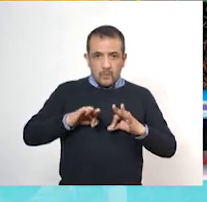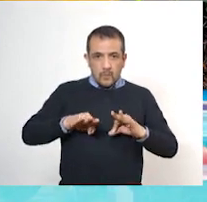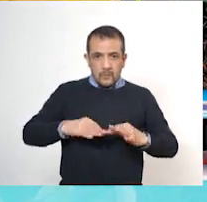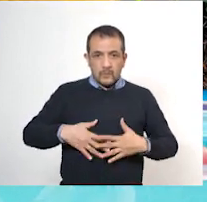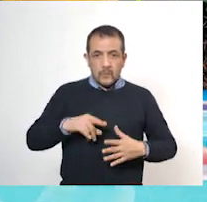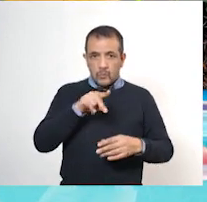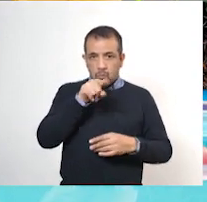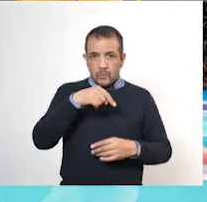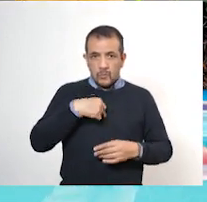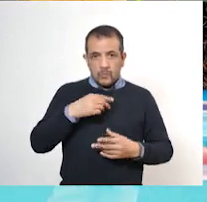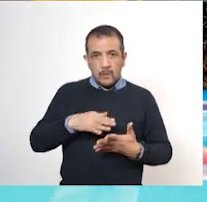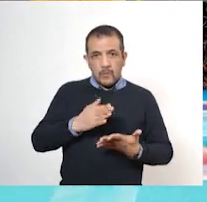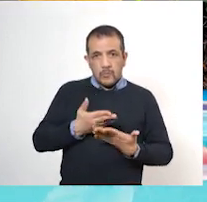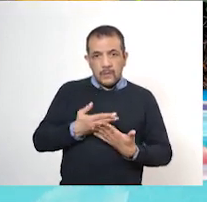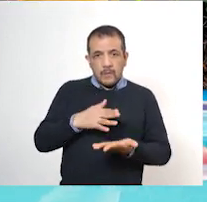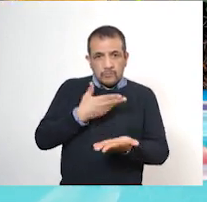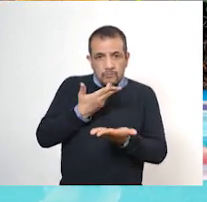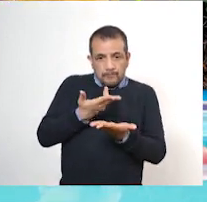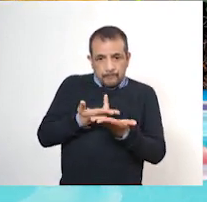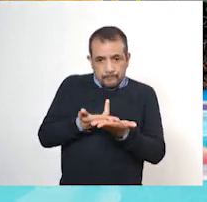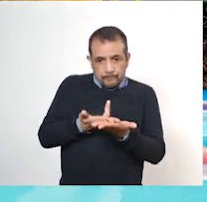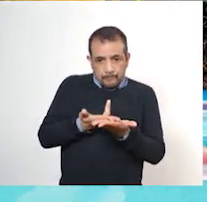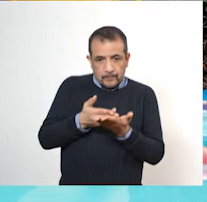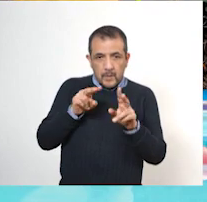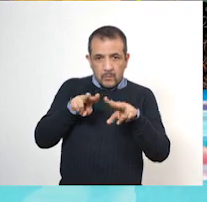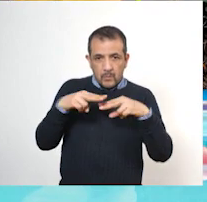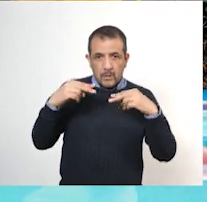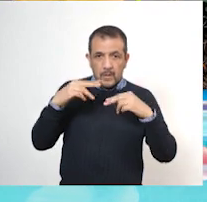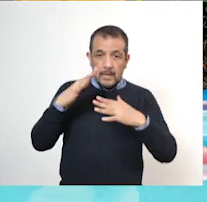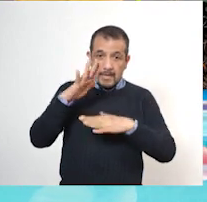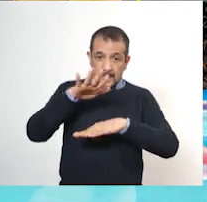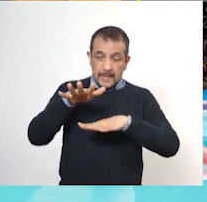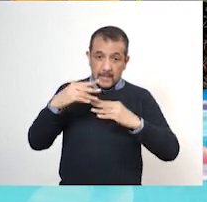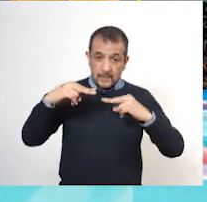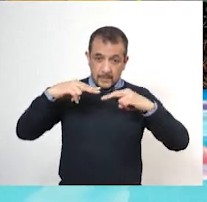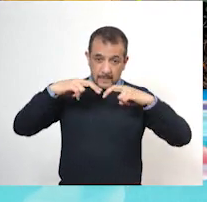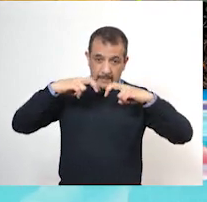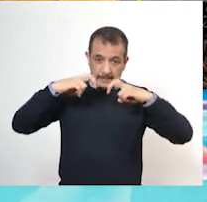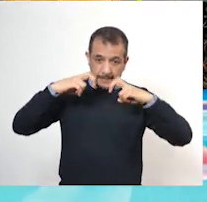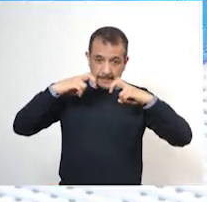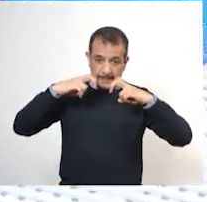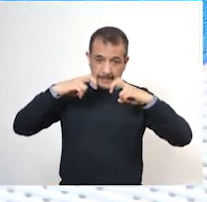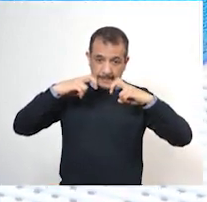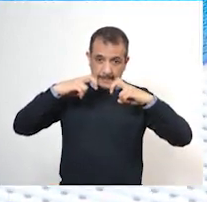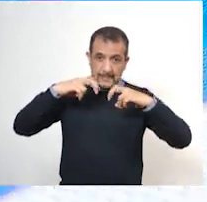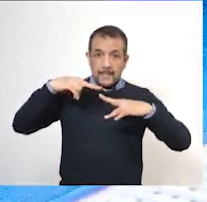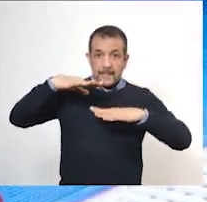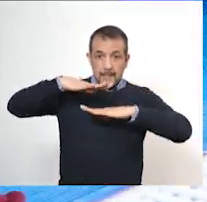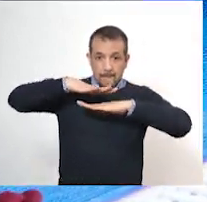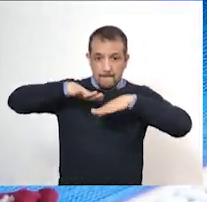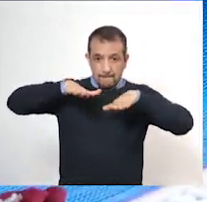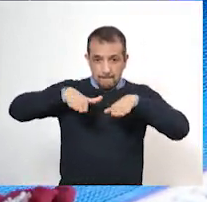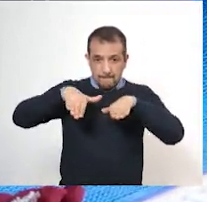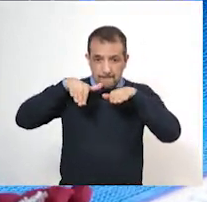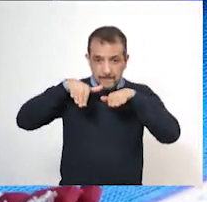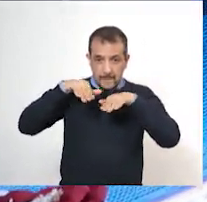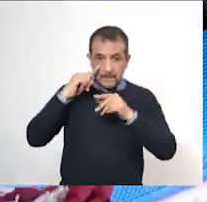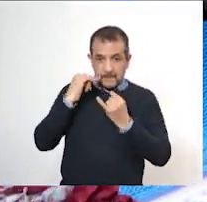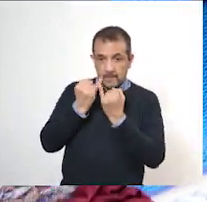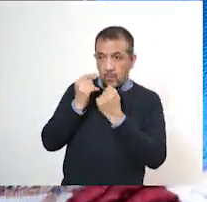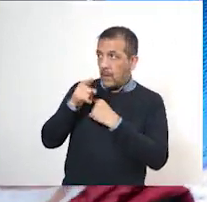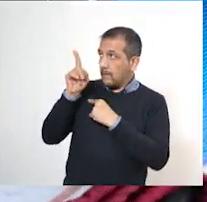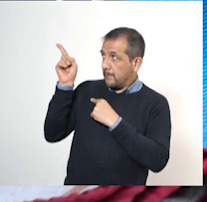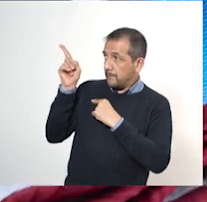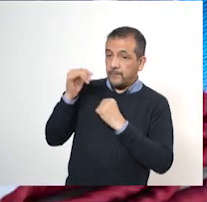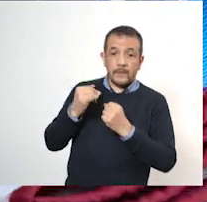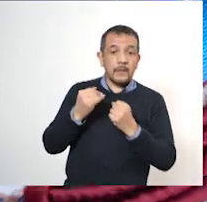Nos vamos a recostar poniendo nuestras piernas flexionadas y que la planta de nuestro pie todo el tiempo esté sobre el piso. Vamos